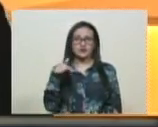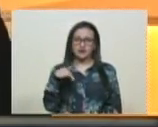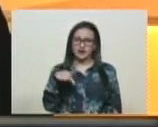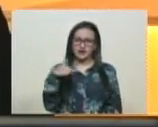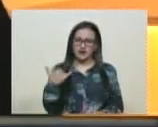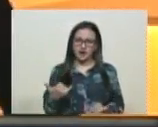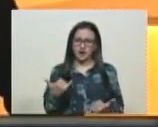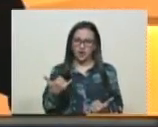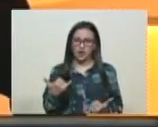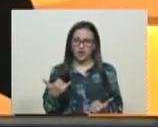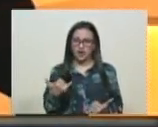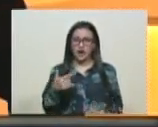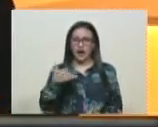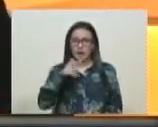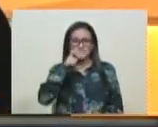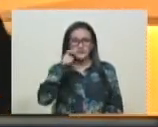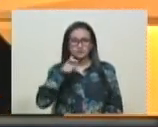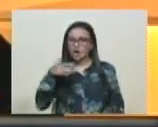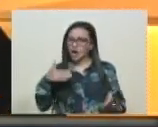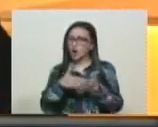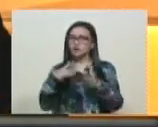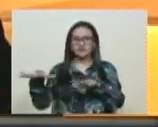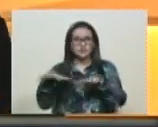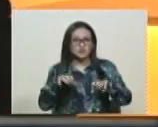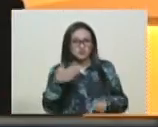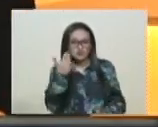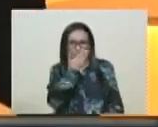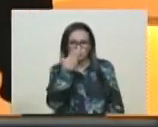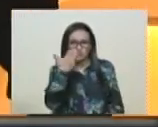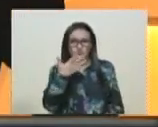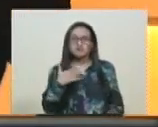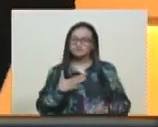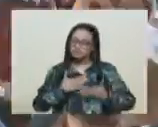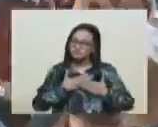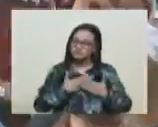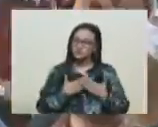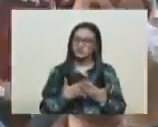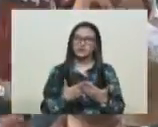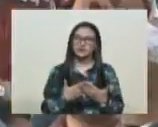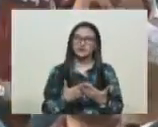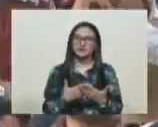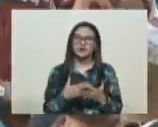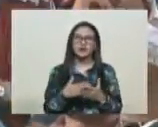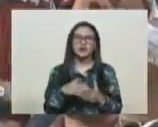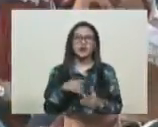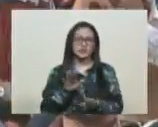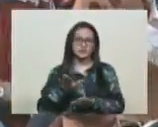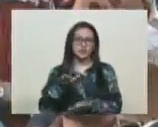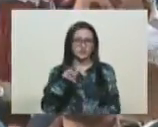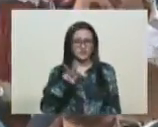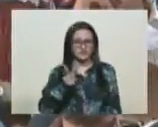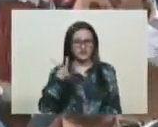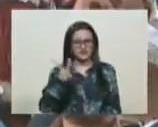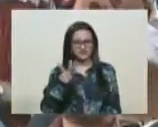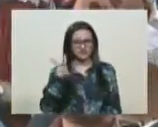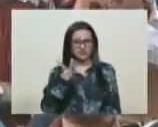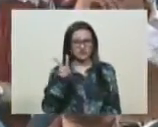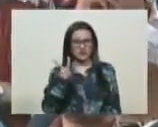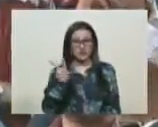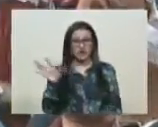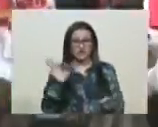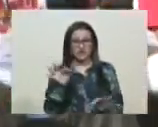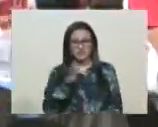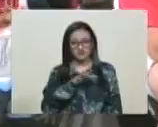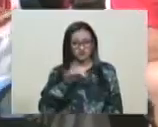combatientes anticapitalistas y antiimperialistas que vinieron a dar la solidaridad a Venezuela y a su modelo de